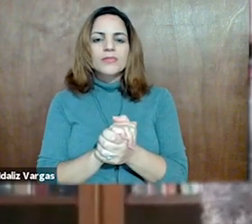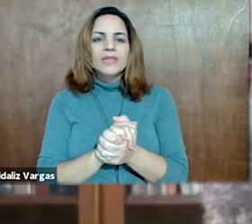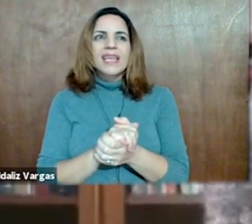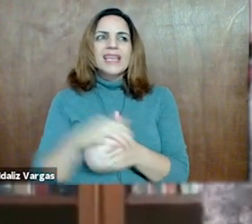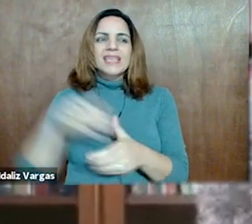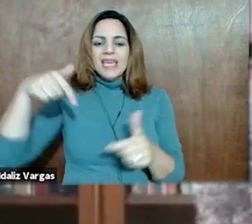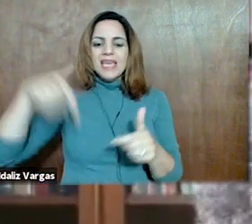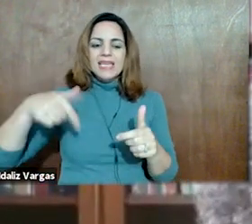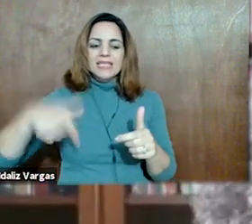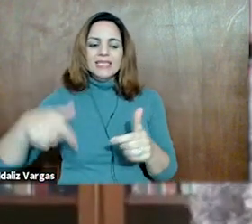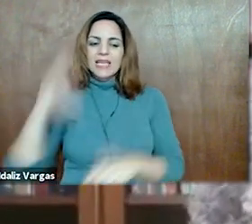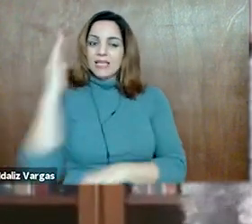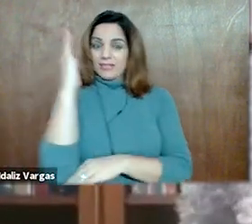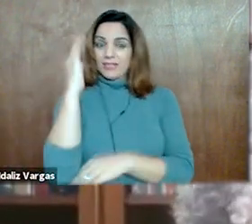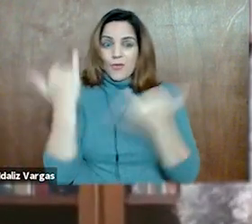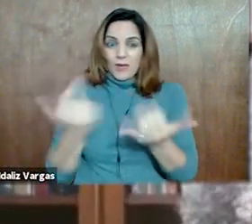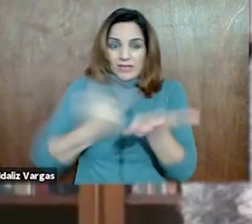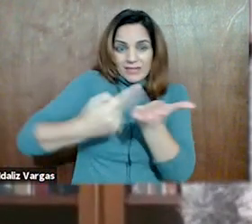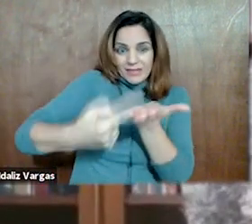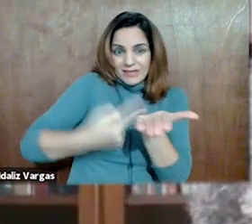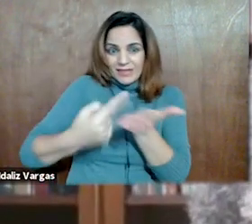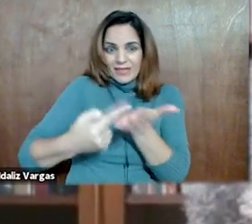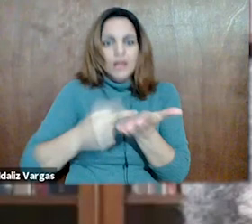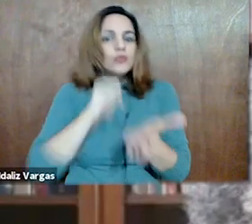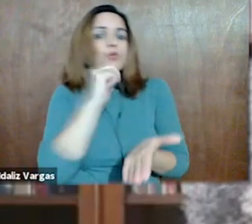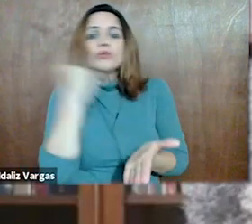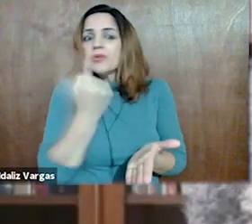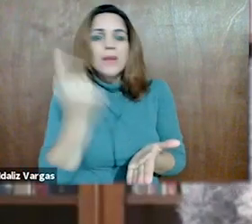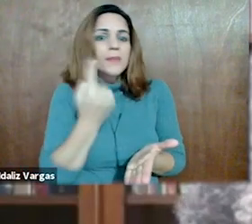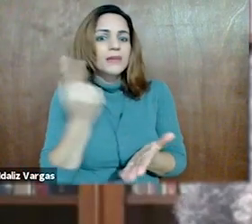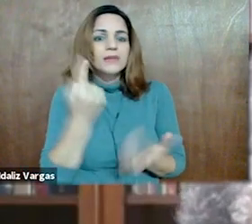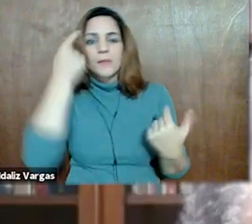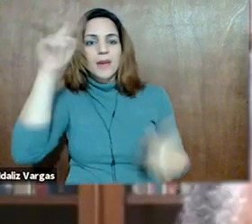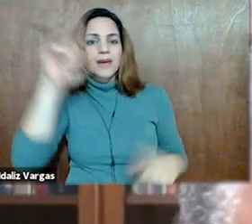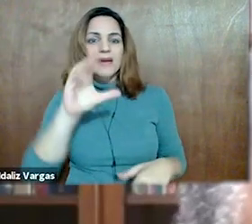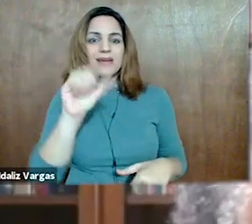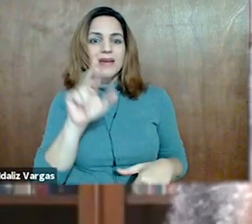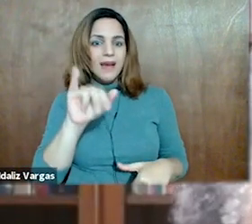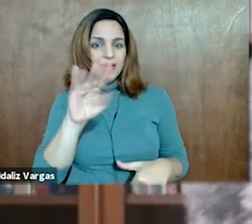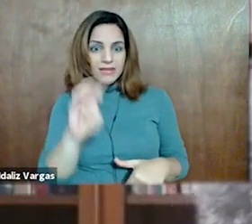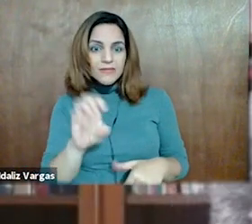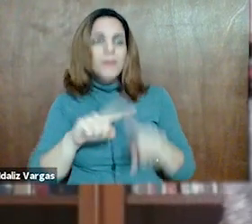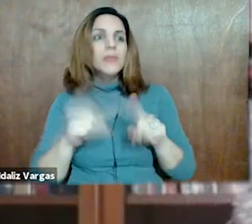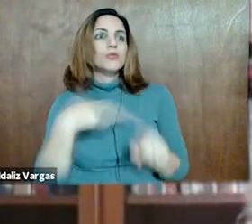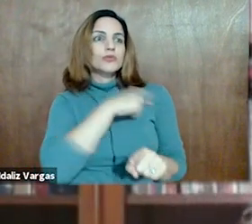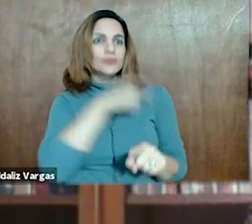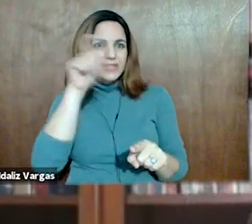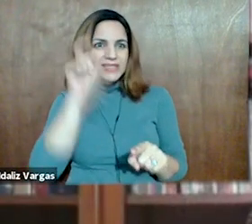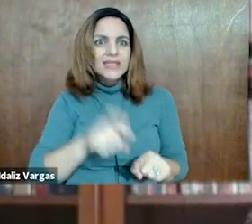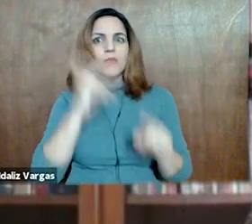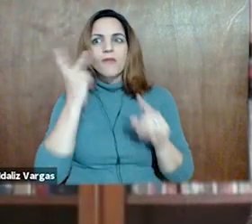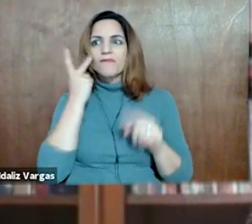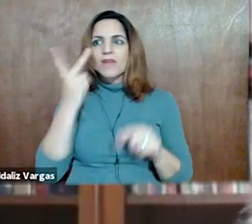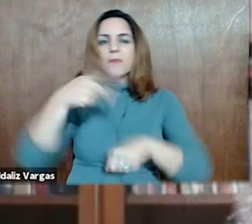discusión es que no es solamente hacia América Latina y el Caribe, sino que hay que mirar la nación puertorriqueña